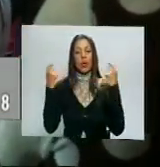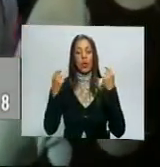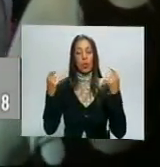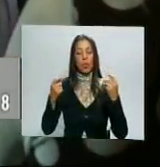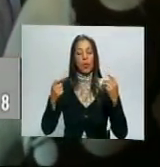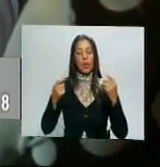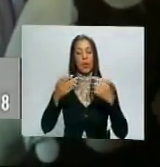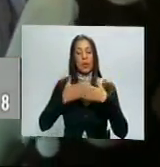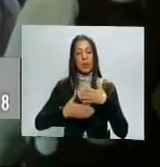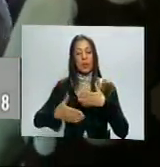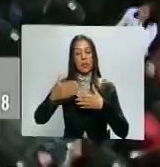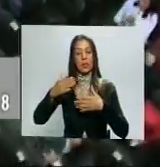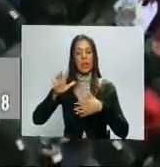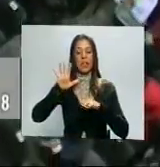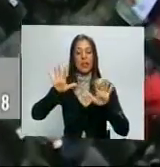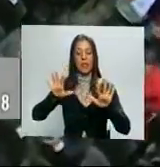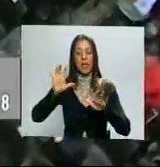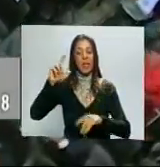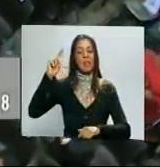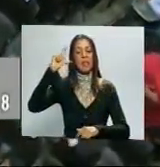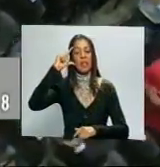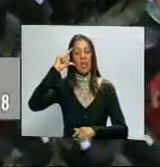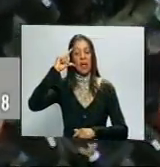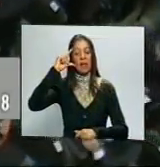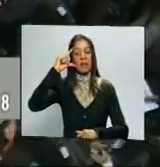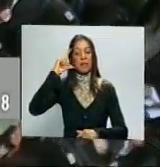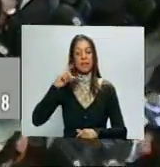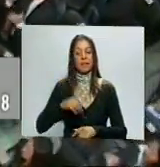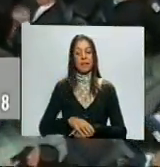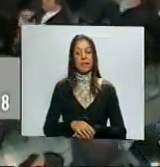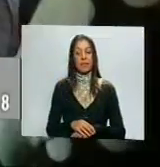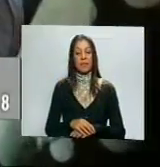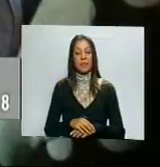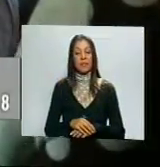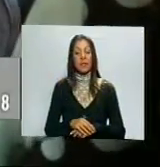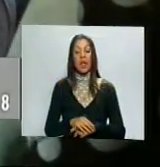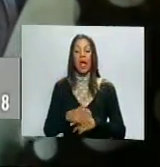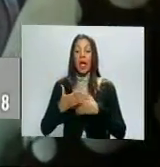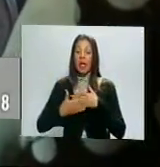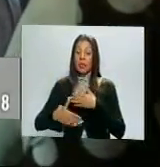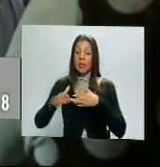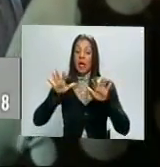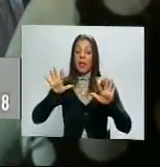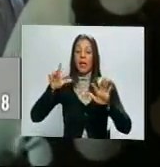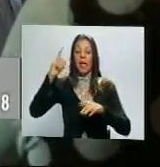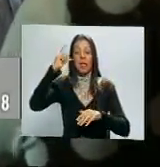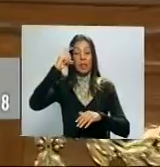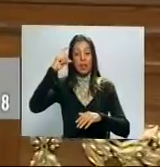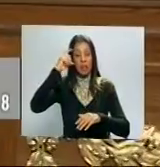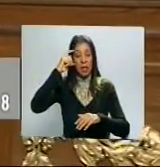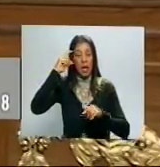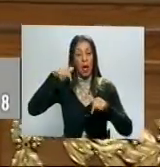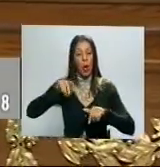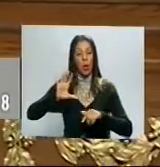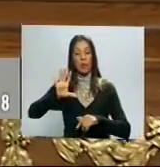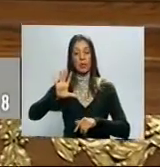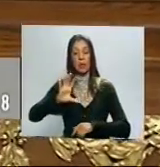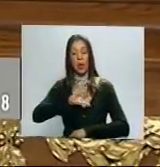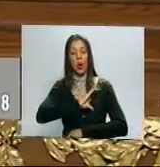los próximos 10 días, de los siguientes 10 días a esta fecha 5 de